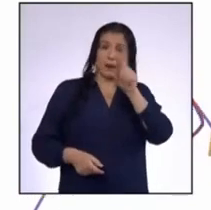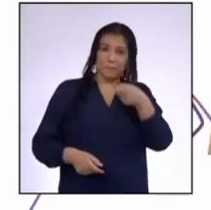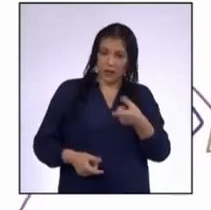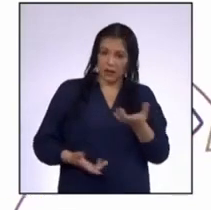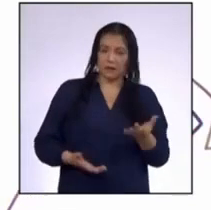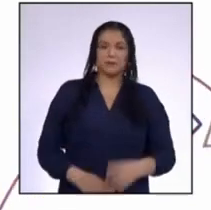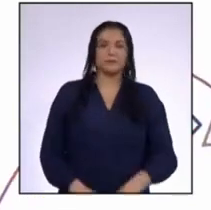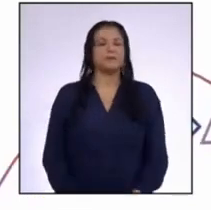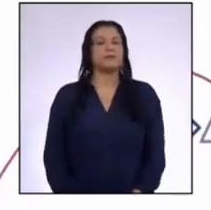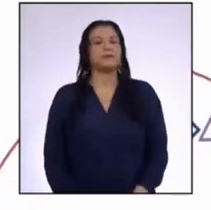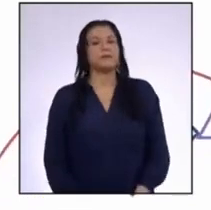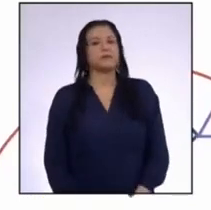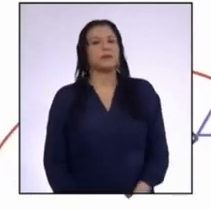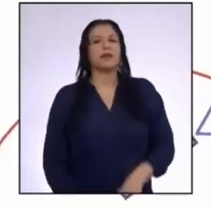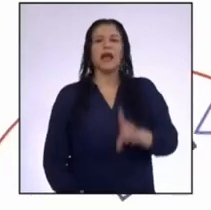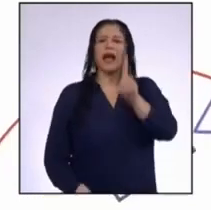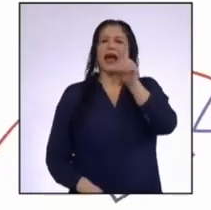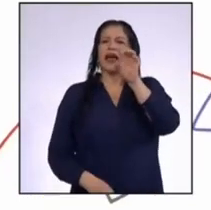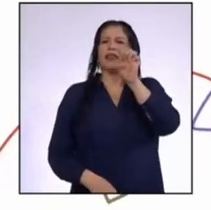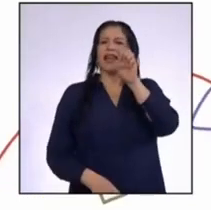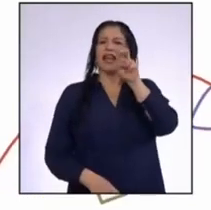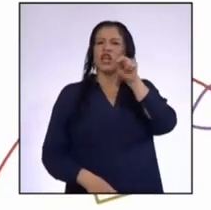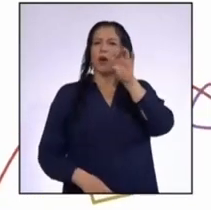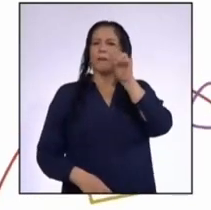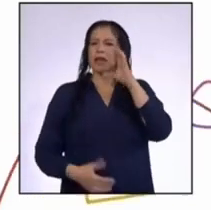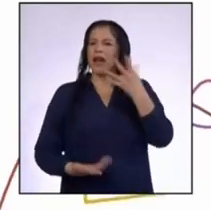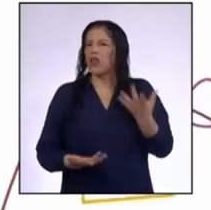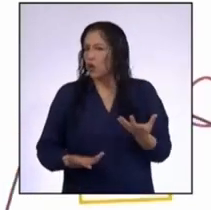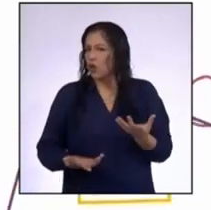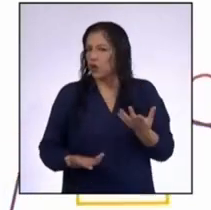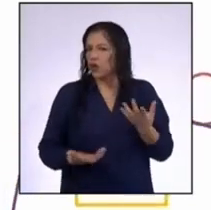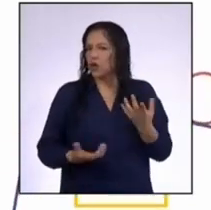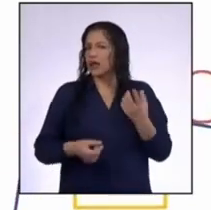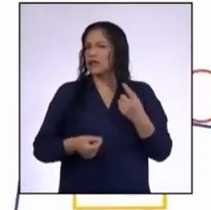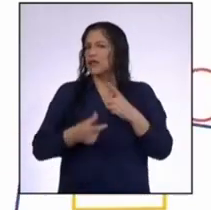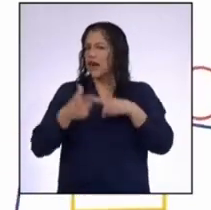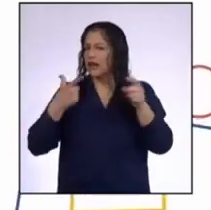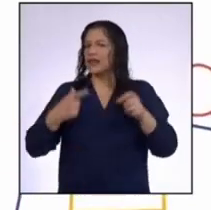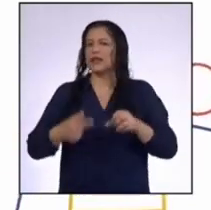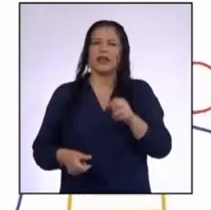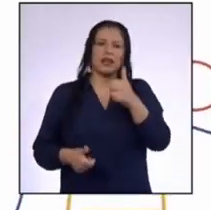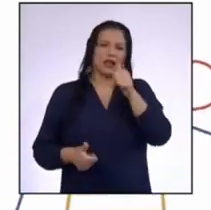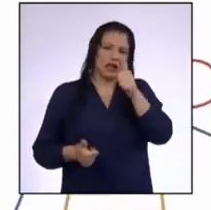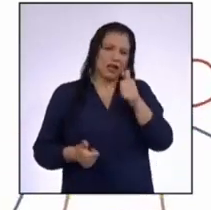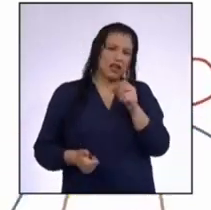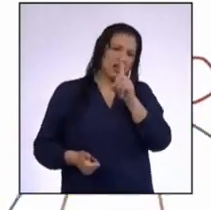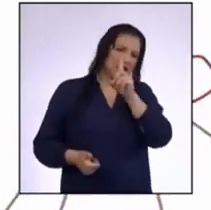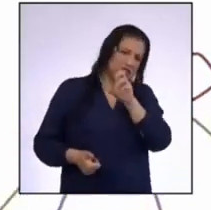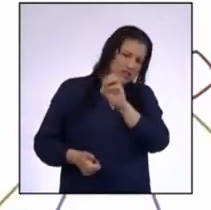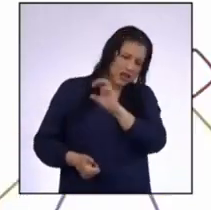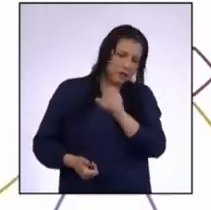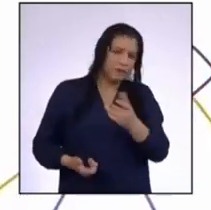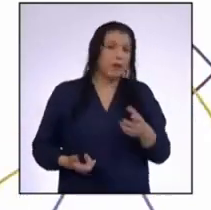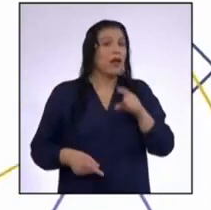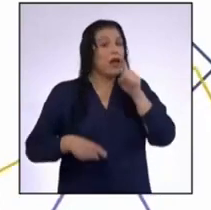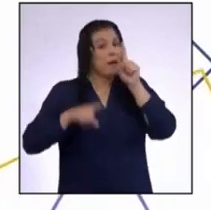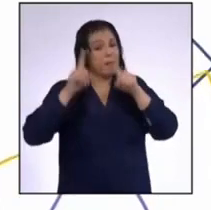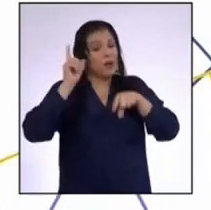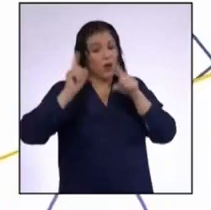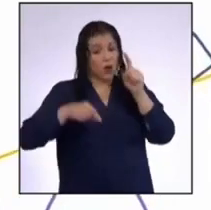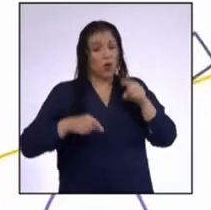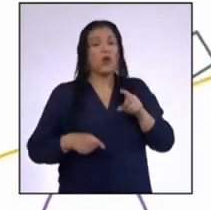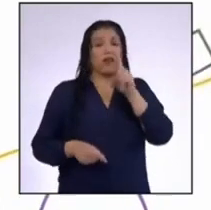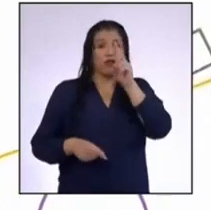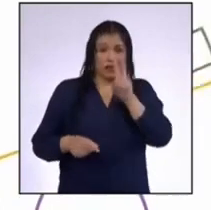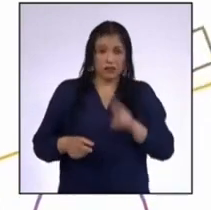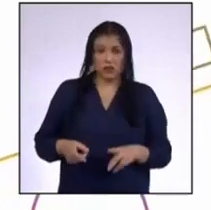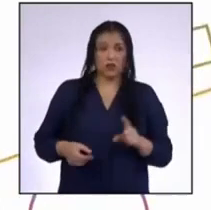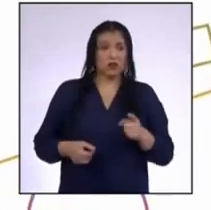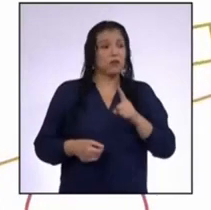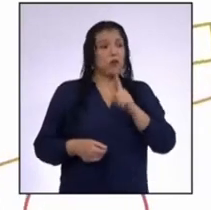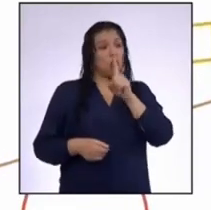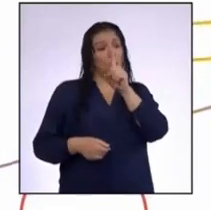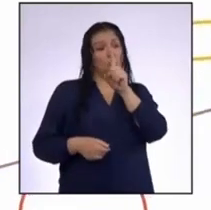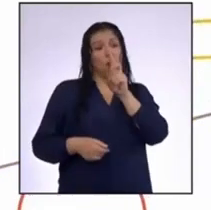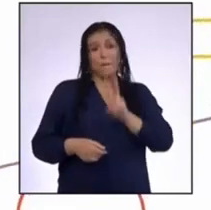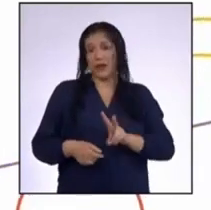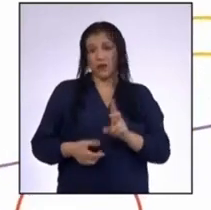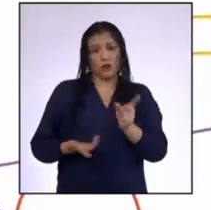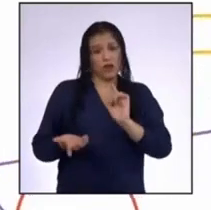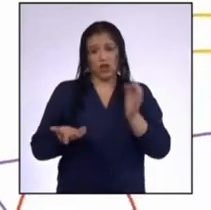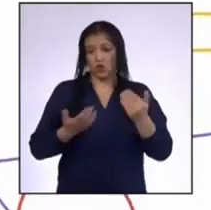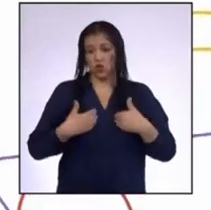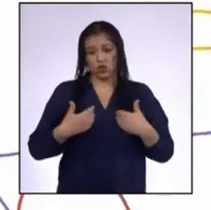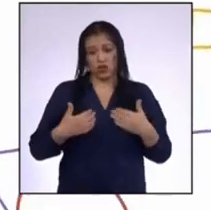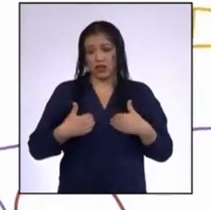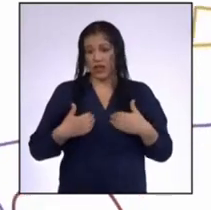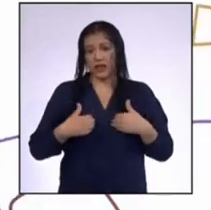respectivamente. Denominador que sea potencia de 10, entendido. Pero ojo, que hay fracciones como un medio que no tienen como denominador